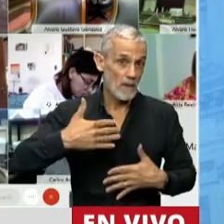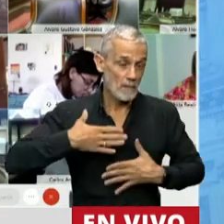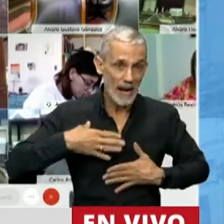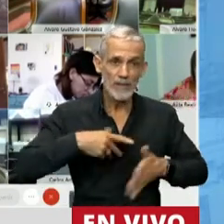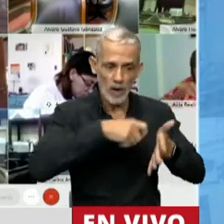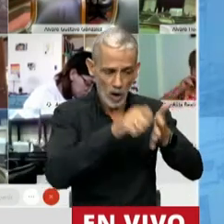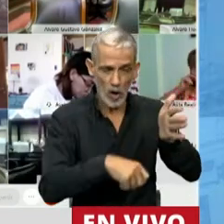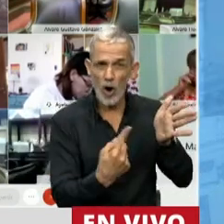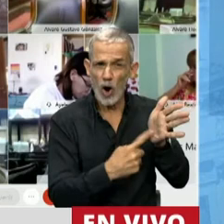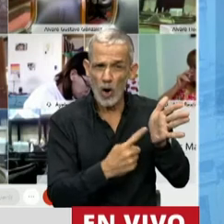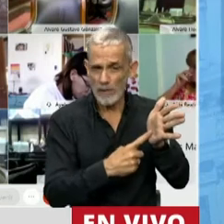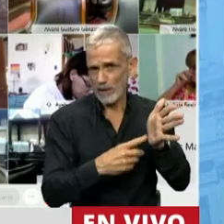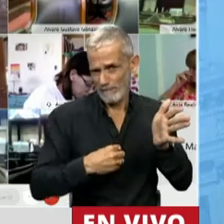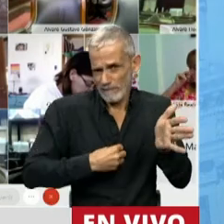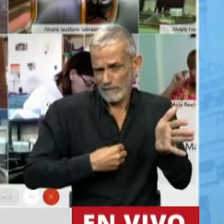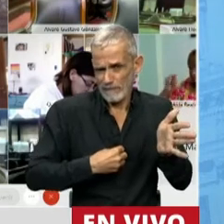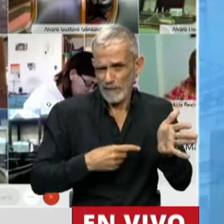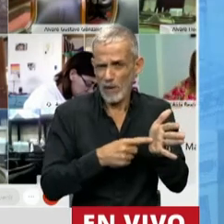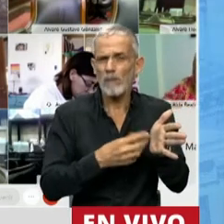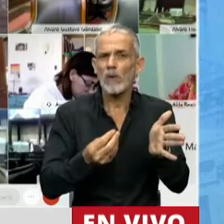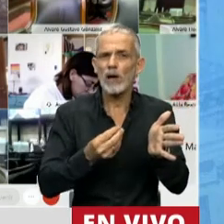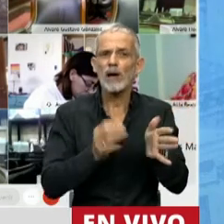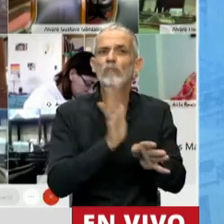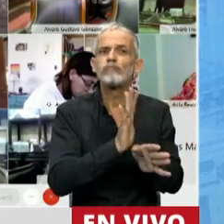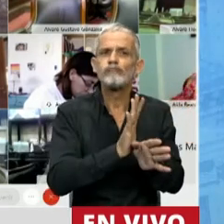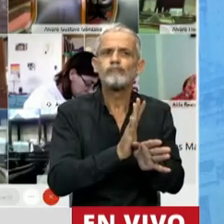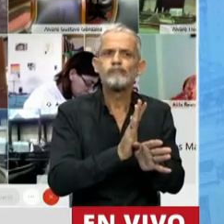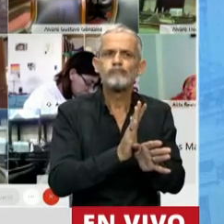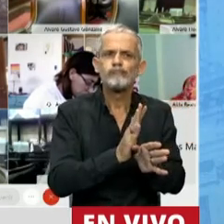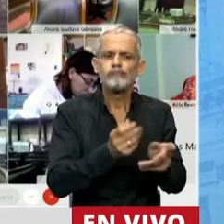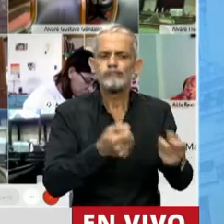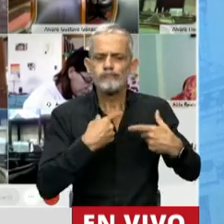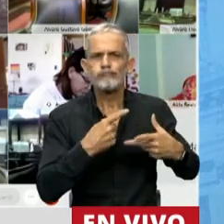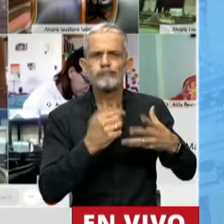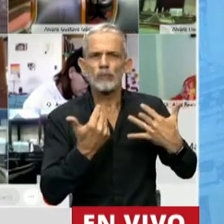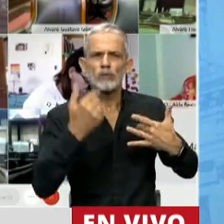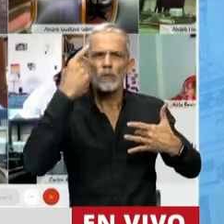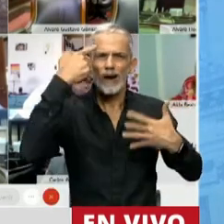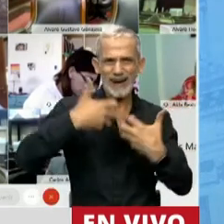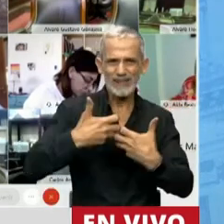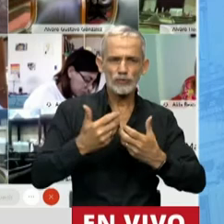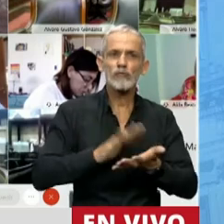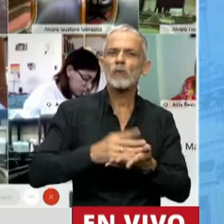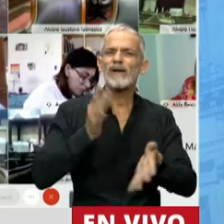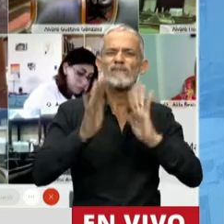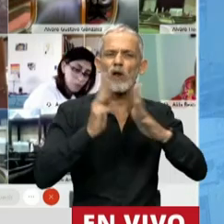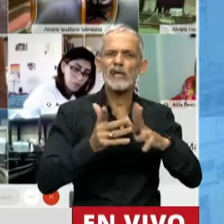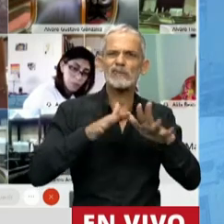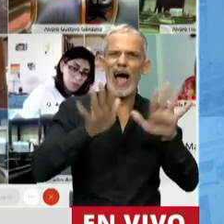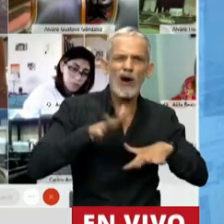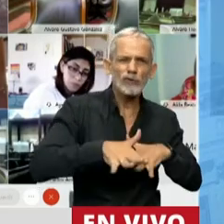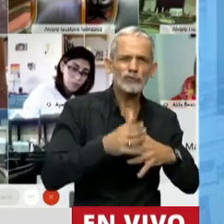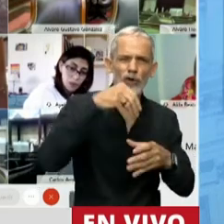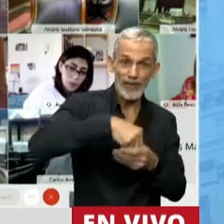los convenios preferidos porque en realidad invita a que reflexionemos bajo esta idea de la violencia y el acoso en el mundo